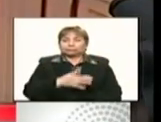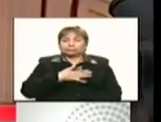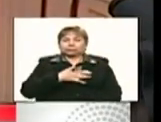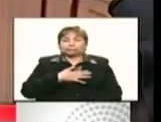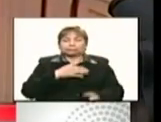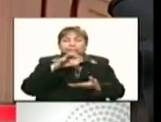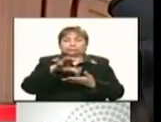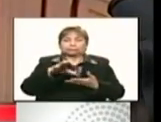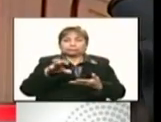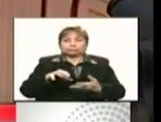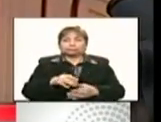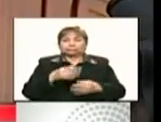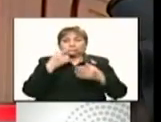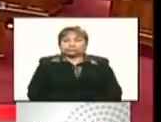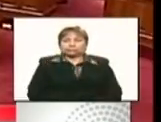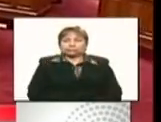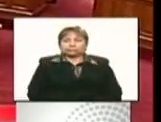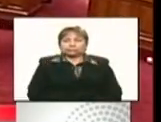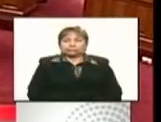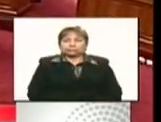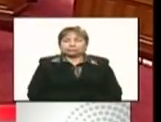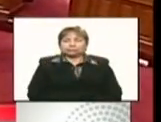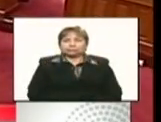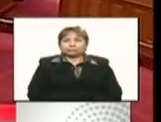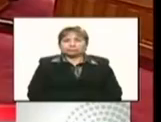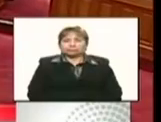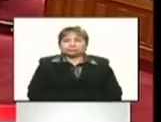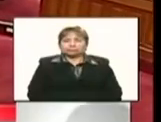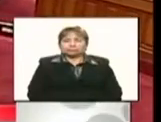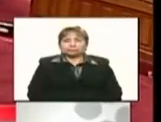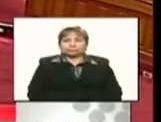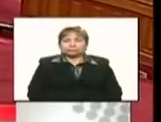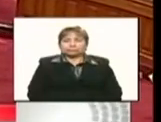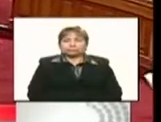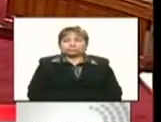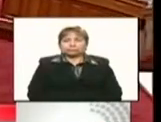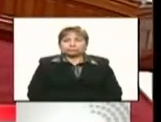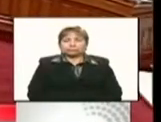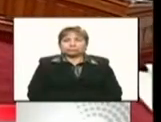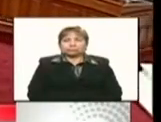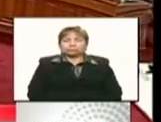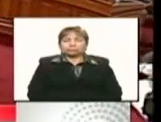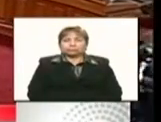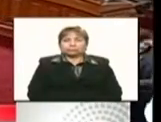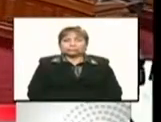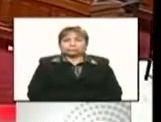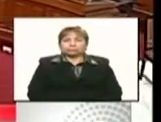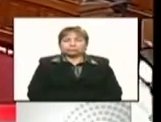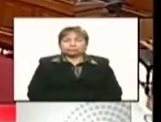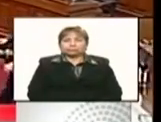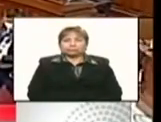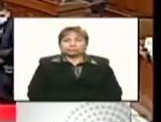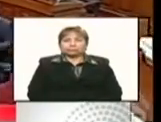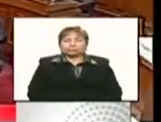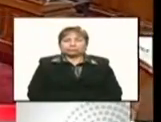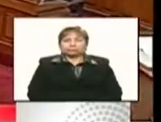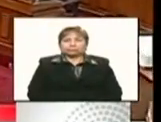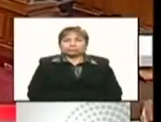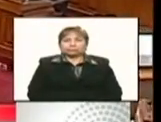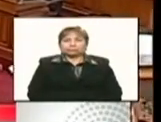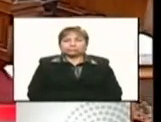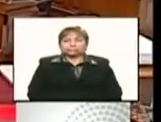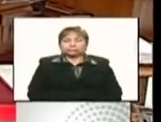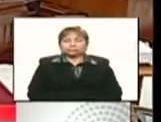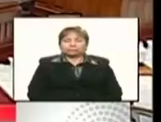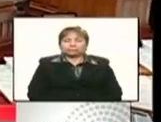el 206, para incorporar una figura inexistente en nuestra Constitución, ¿no?, que es la Asamblea Constituyente,